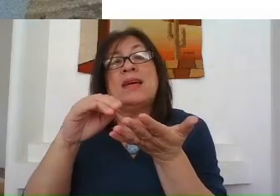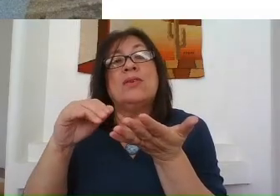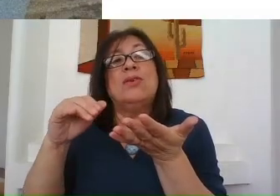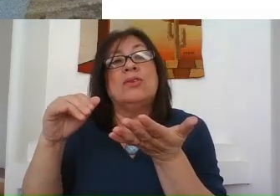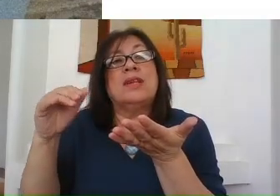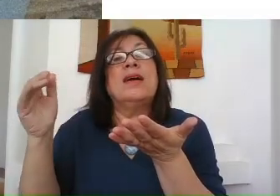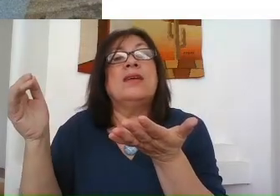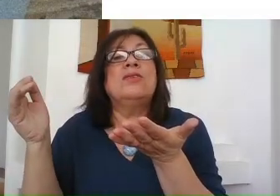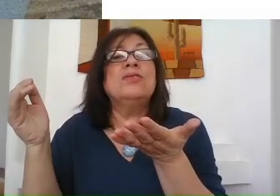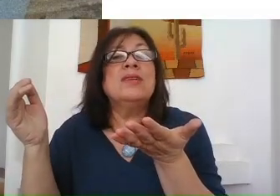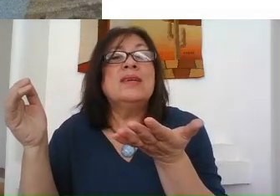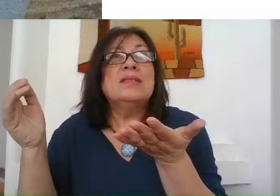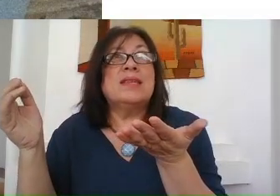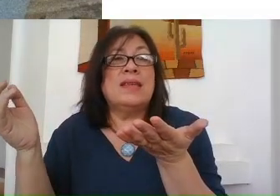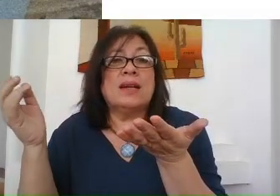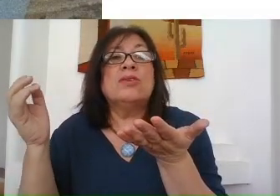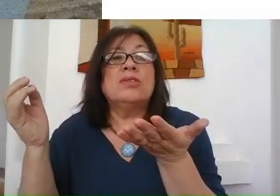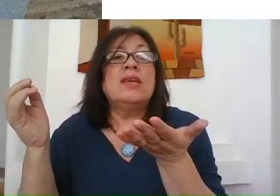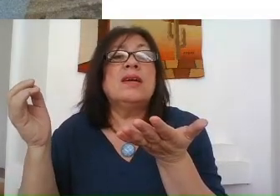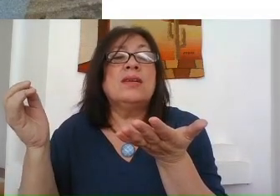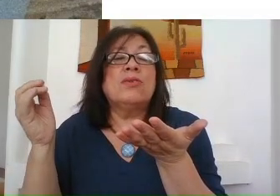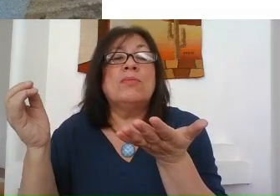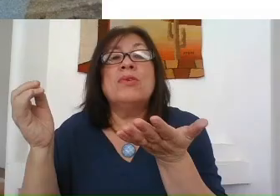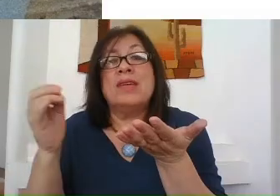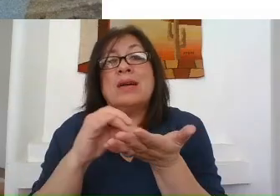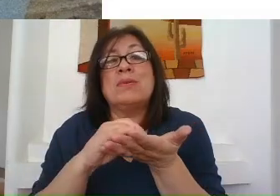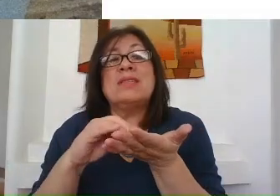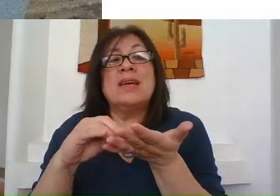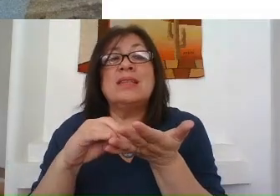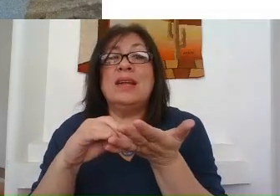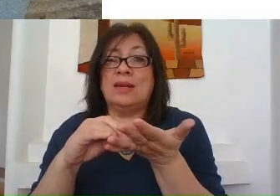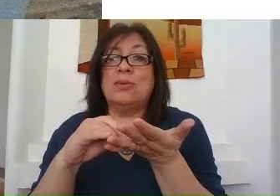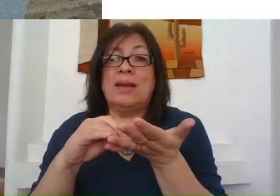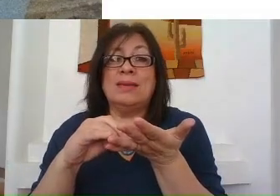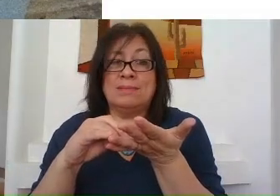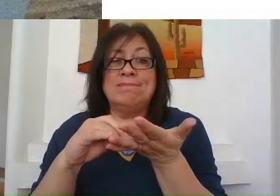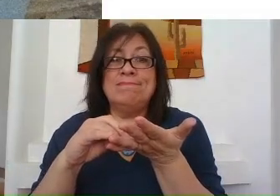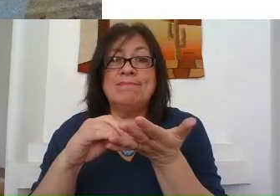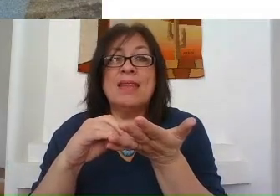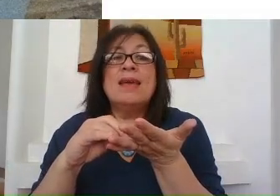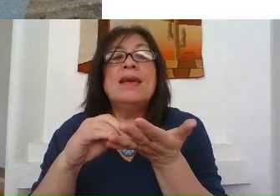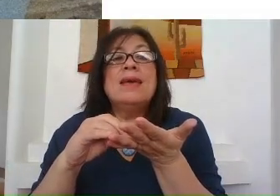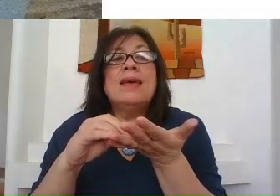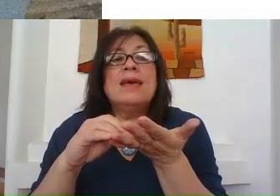que pasados los 3 años se diagnostican como discapacidad intelectual.